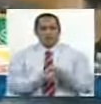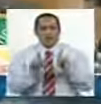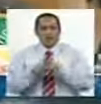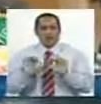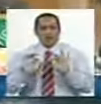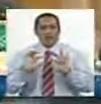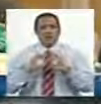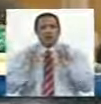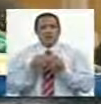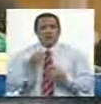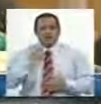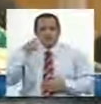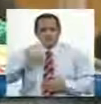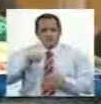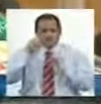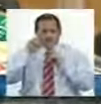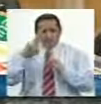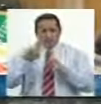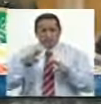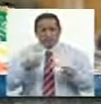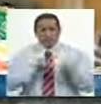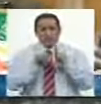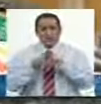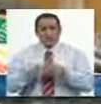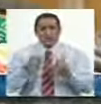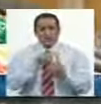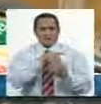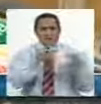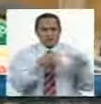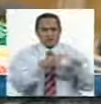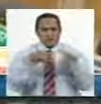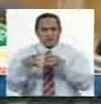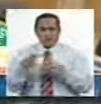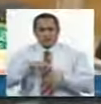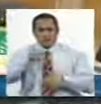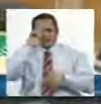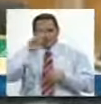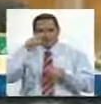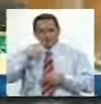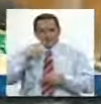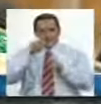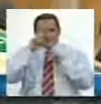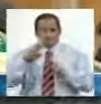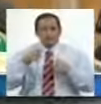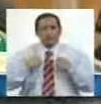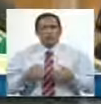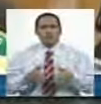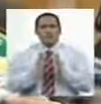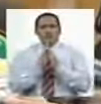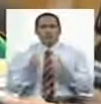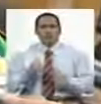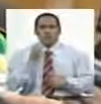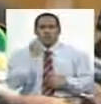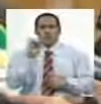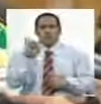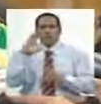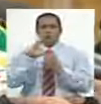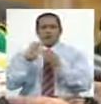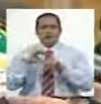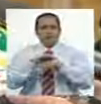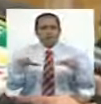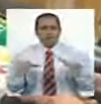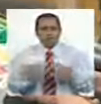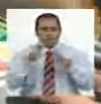el Congreso de la República merece respeto también. Así que ante dos instituciones y realidades del país que merecen respeto, eso es lo que reclamo, de Burga y de todos,